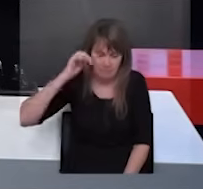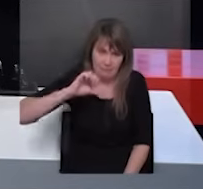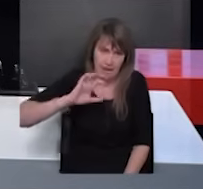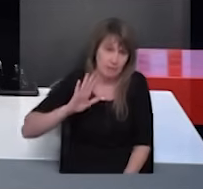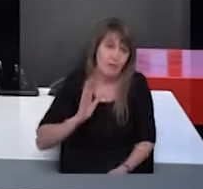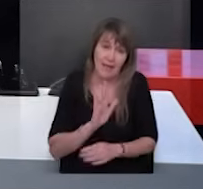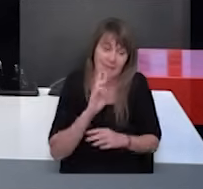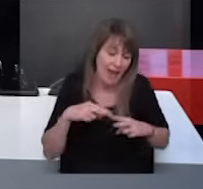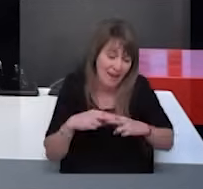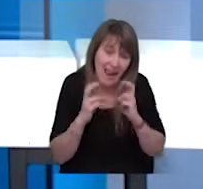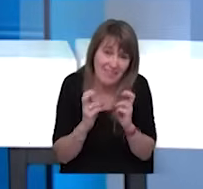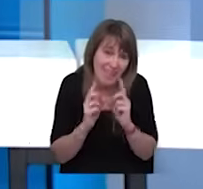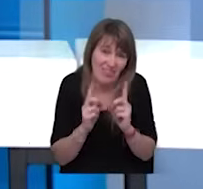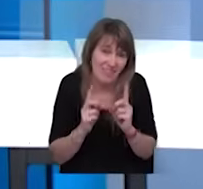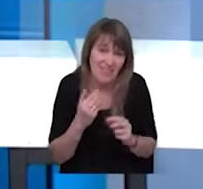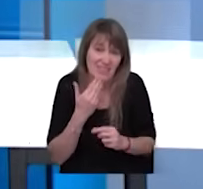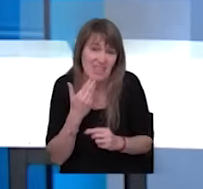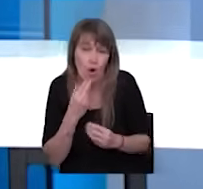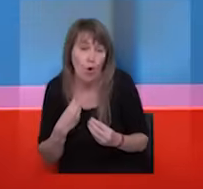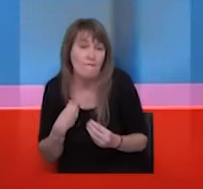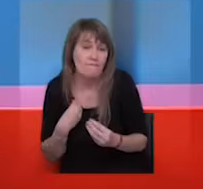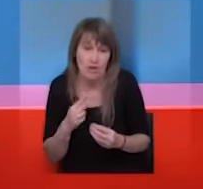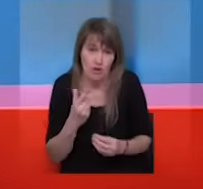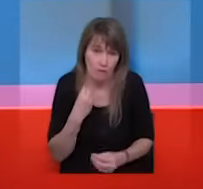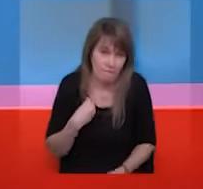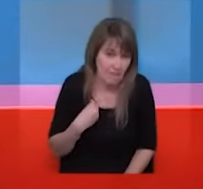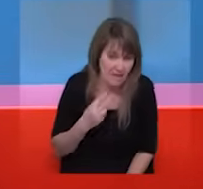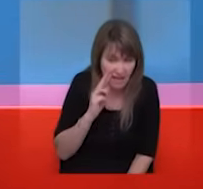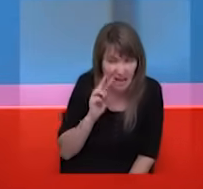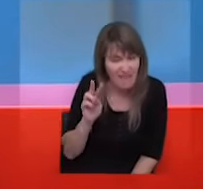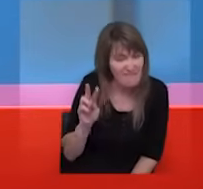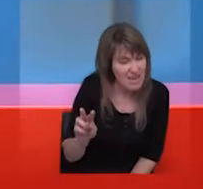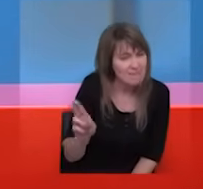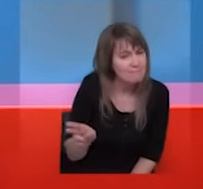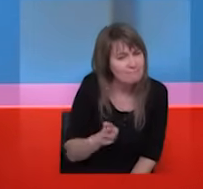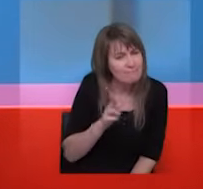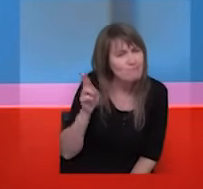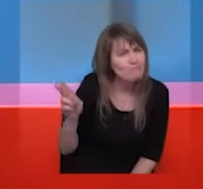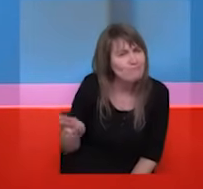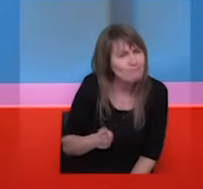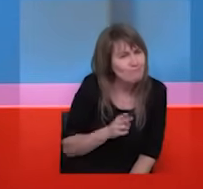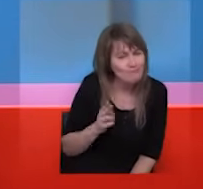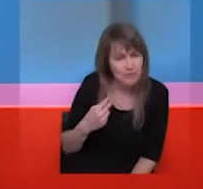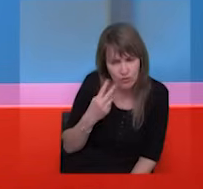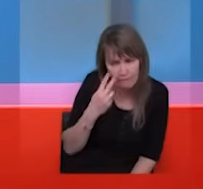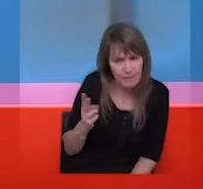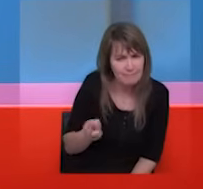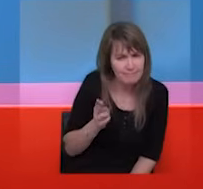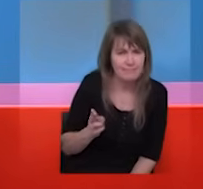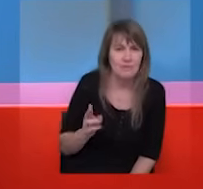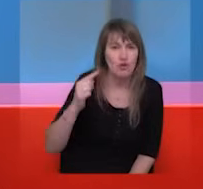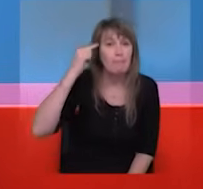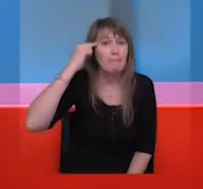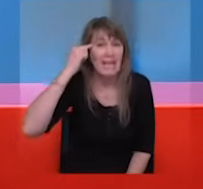ser mal pensado ten que est desconfiado también no desconfío y cuando veo un episodio que no me cierra por ningún lado no puedo evitar